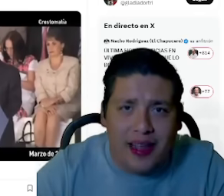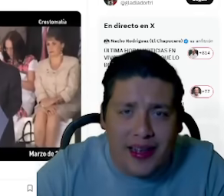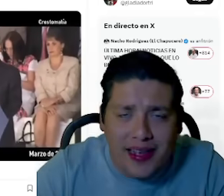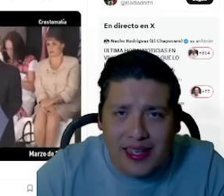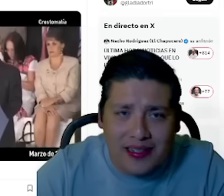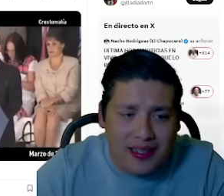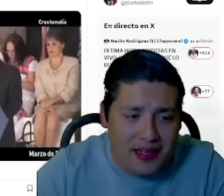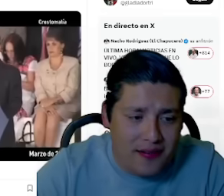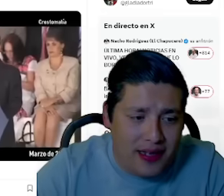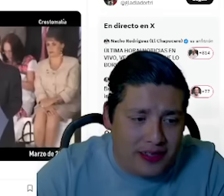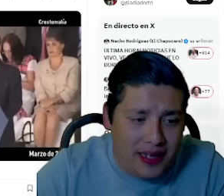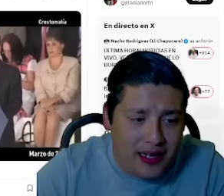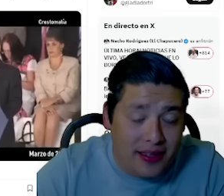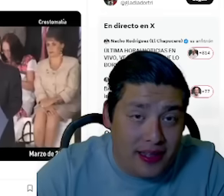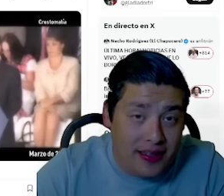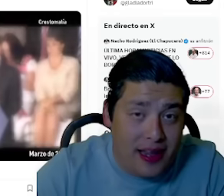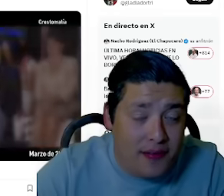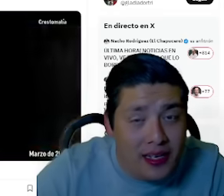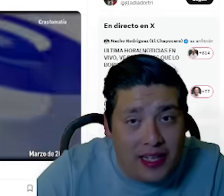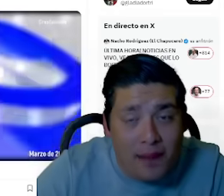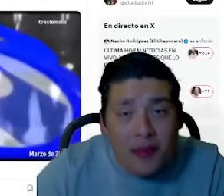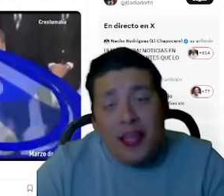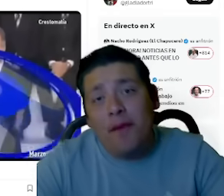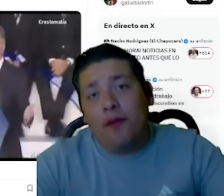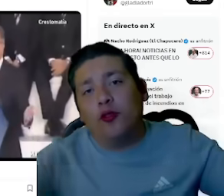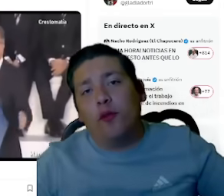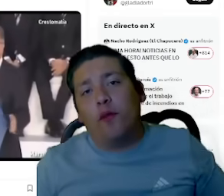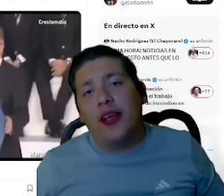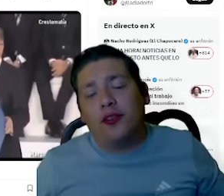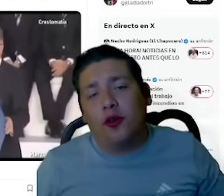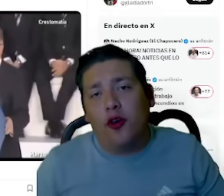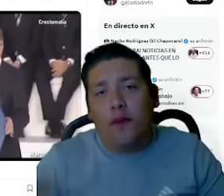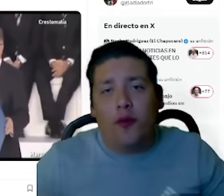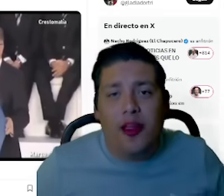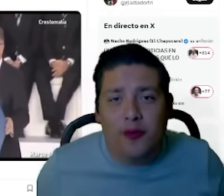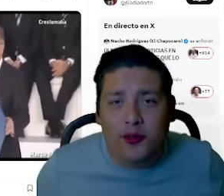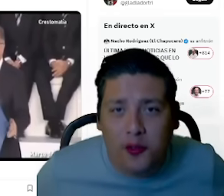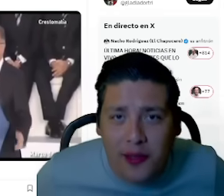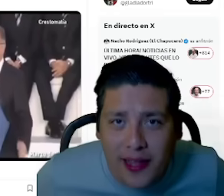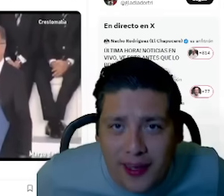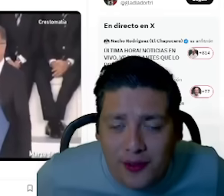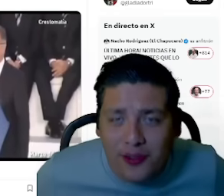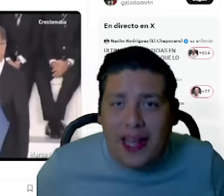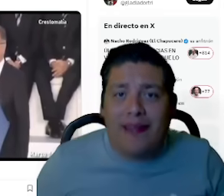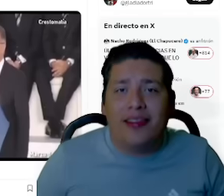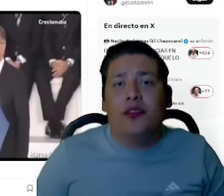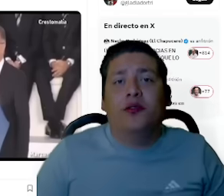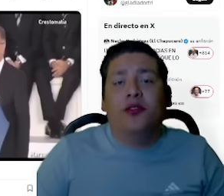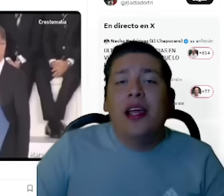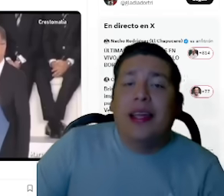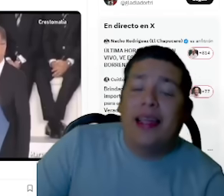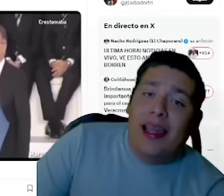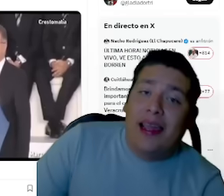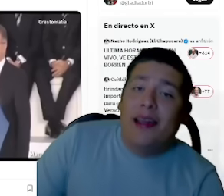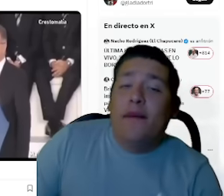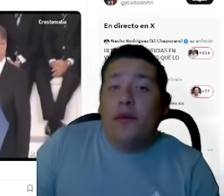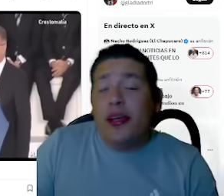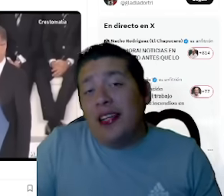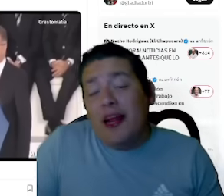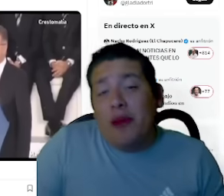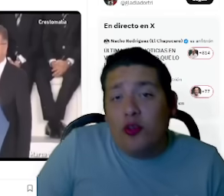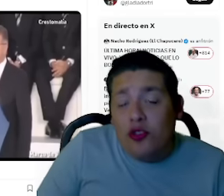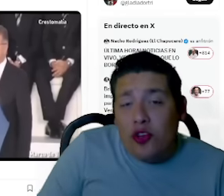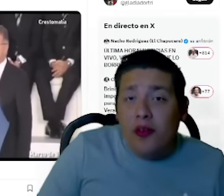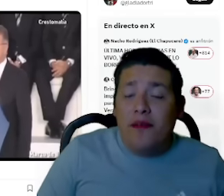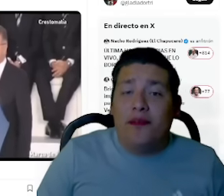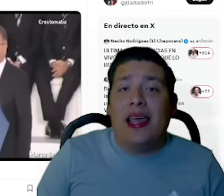a los comentaristas de Televisa y por supuesto no podemos olvidarnos de Latinus, que